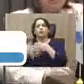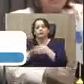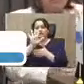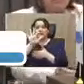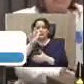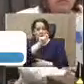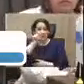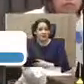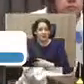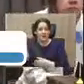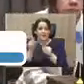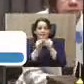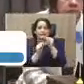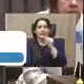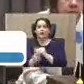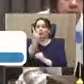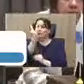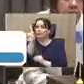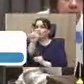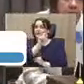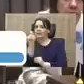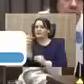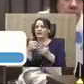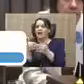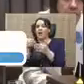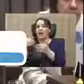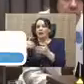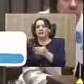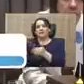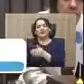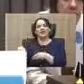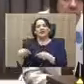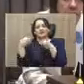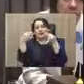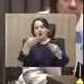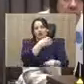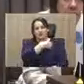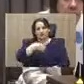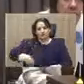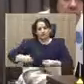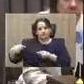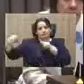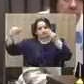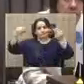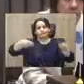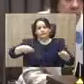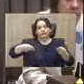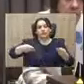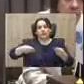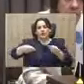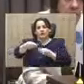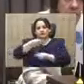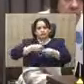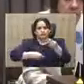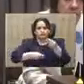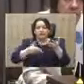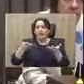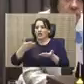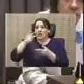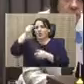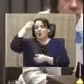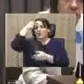de entregar el poder, cuando ya prácticamente pues el gobierno anterior no podía hacer nada para instalar estos escáneres, pues la misma